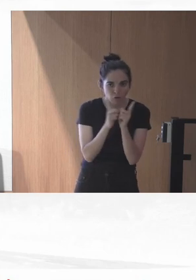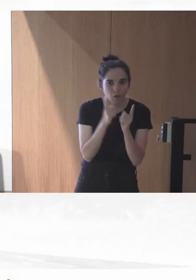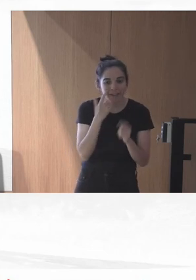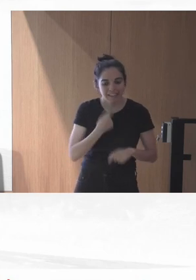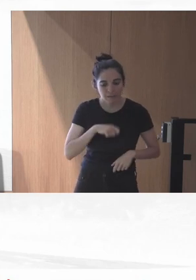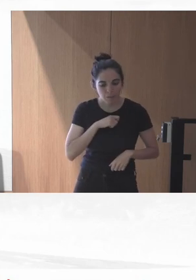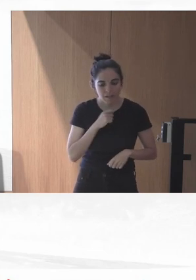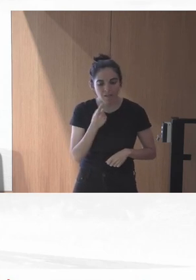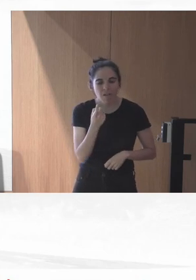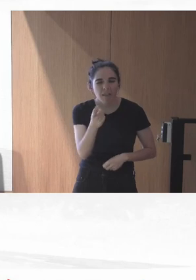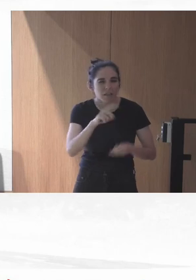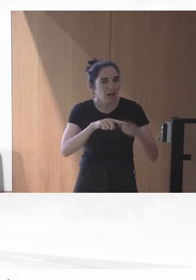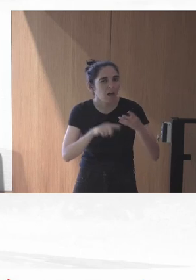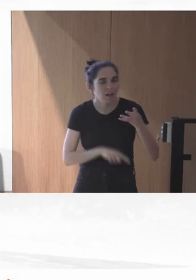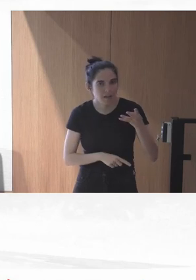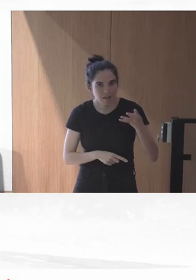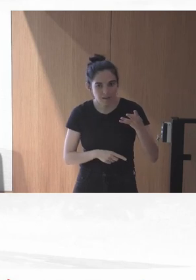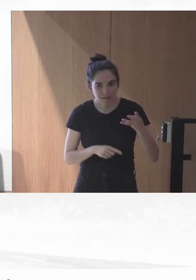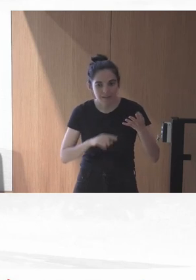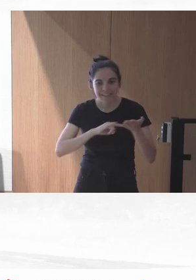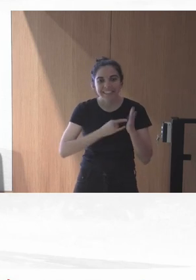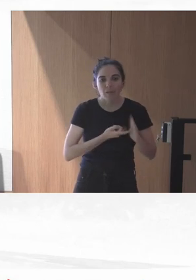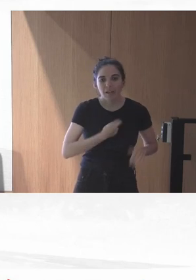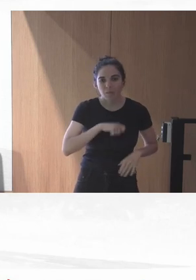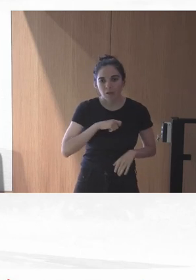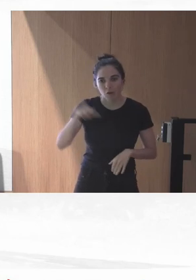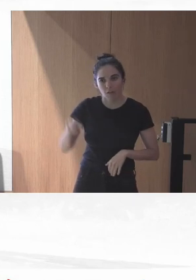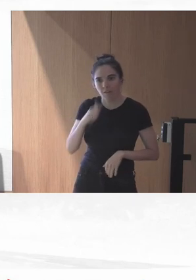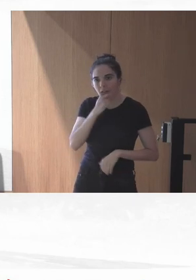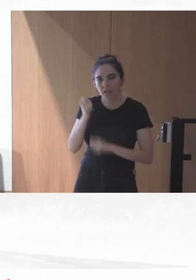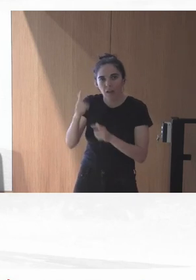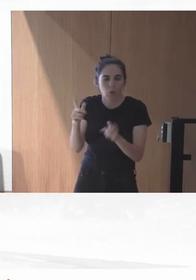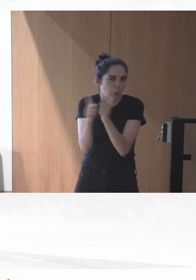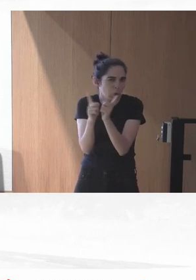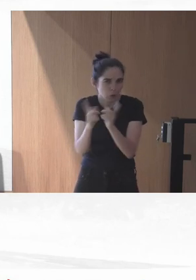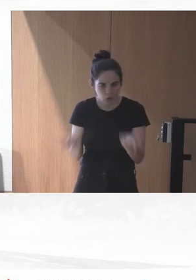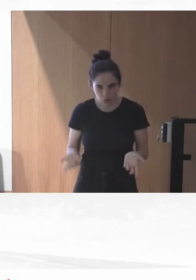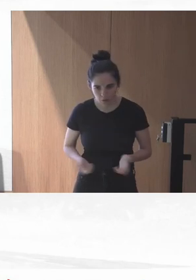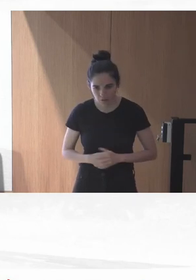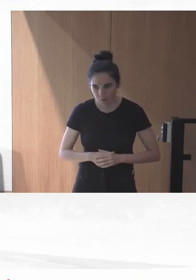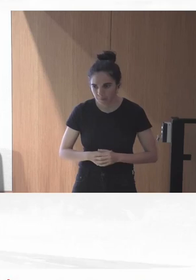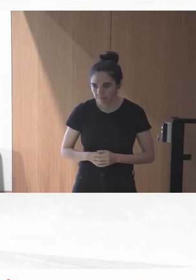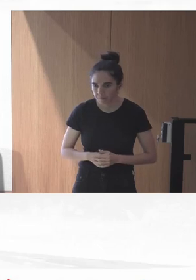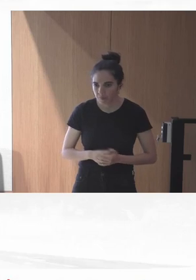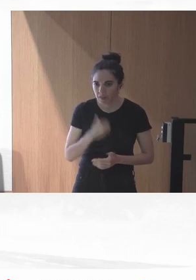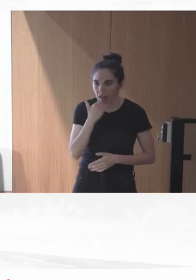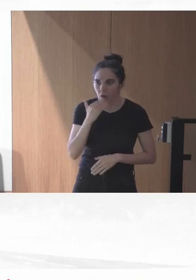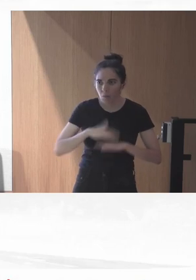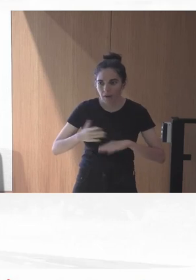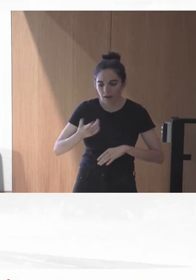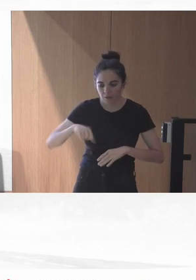España para el sistema español de facilitadores? En pocas palabras, a lo mejor, y algo para nosotros